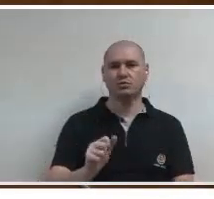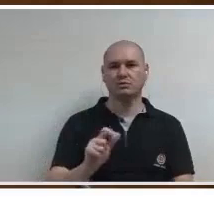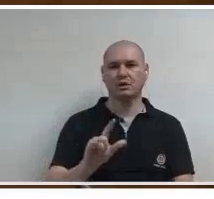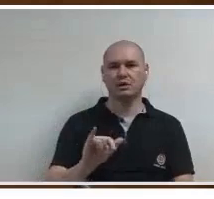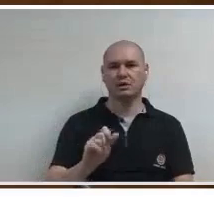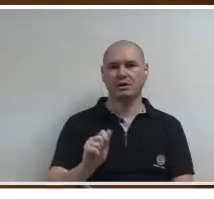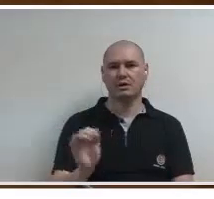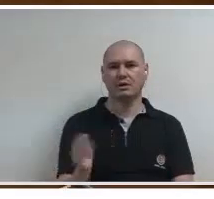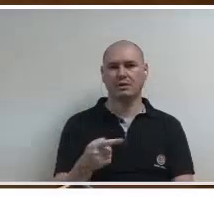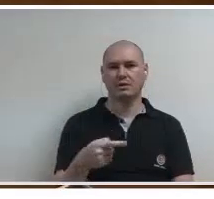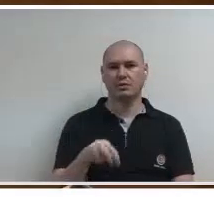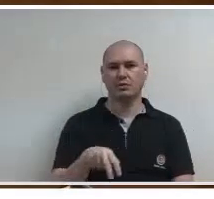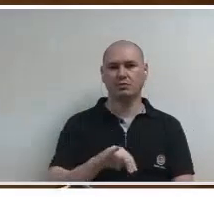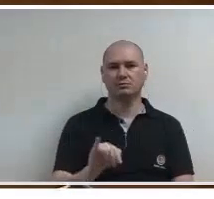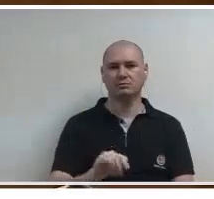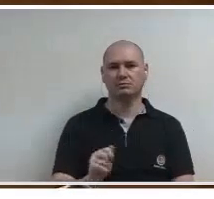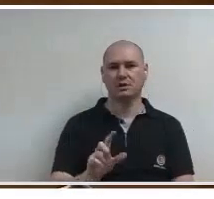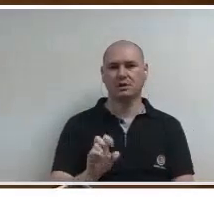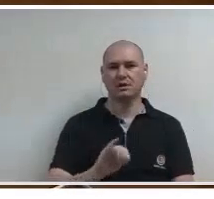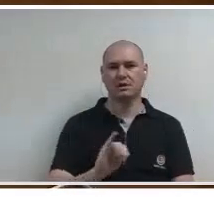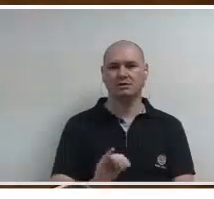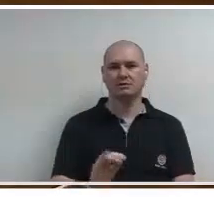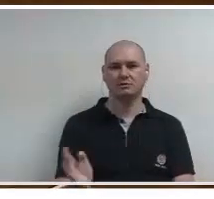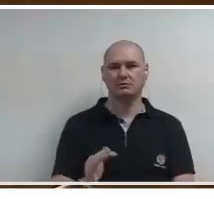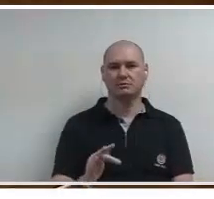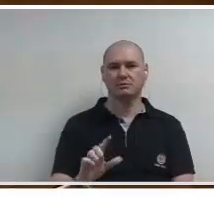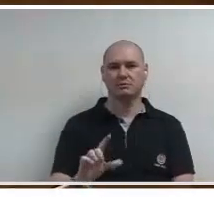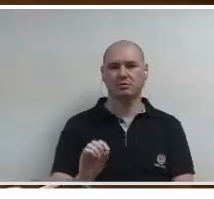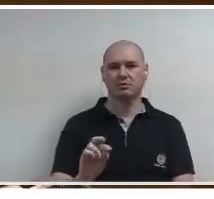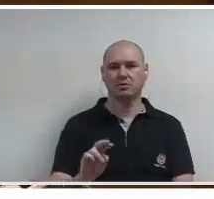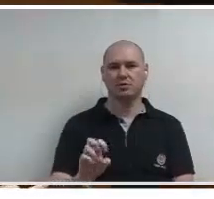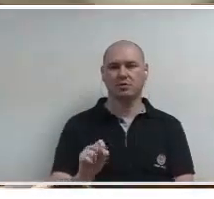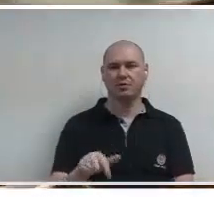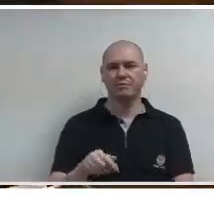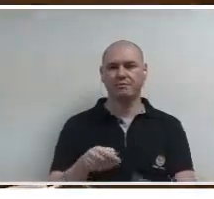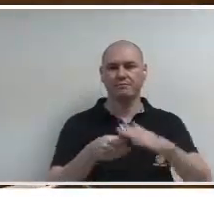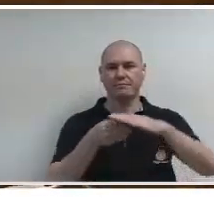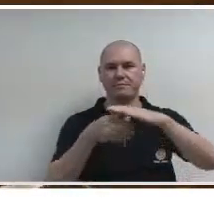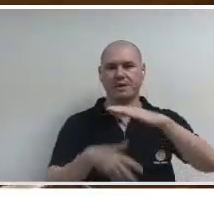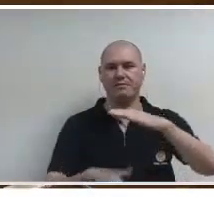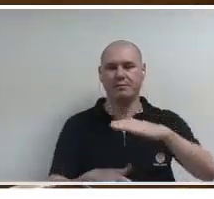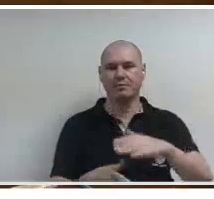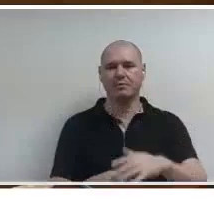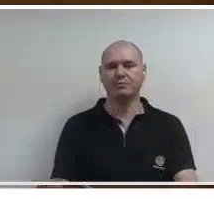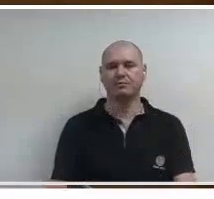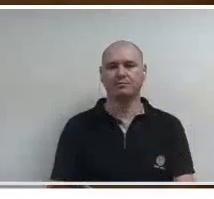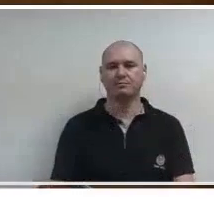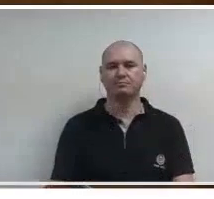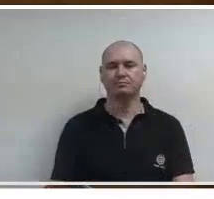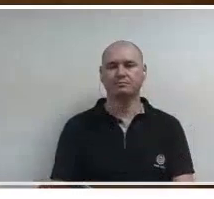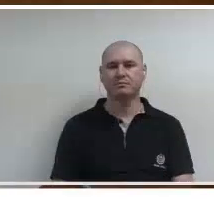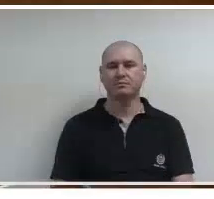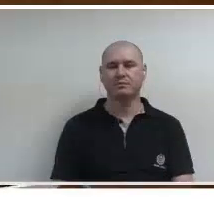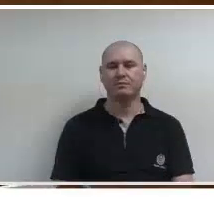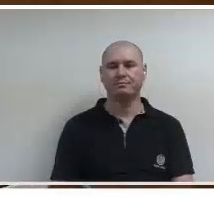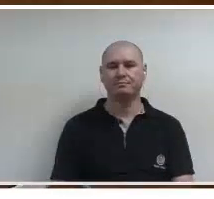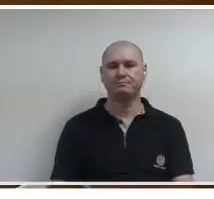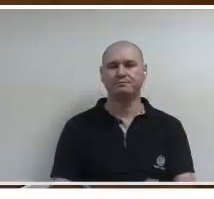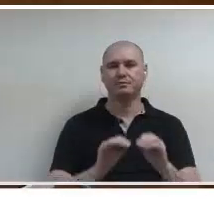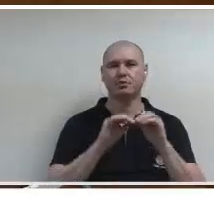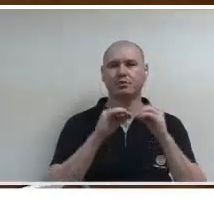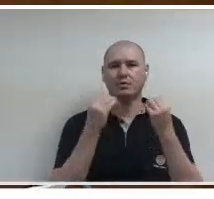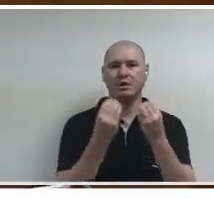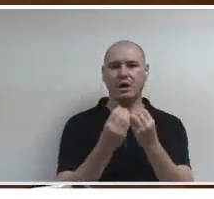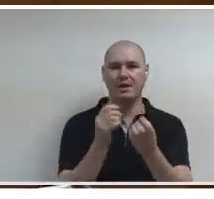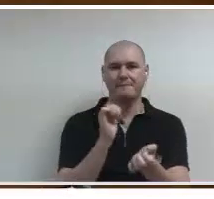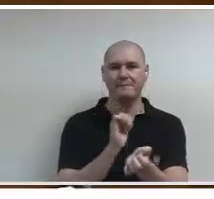Magistrada Rosalía González Floro Yapoba Escue. Ja, Upeba Jaeva, integrante, oficina técnica penal